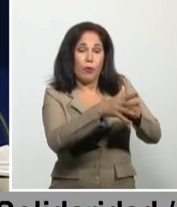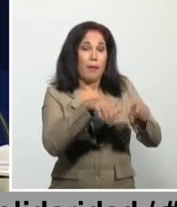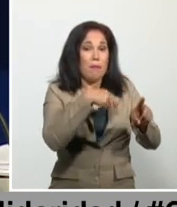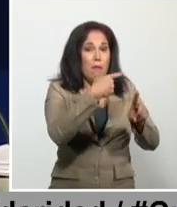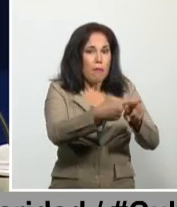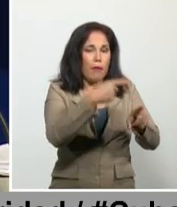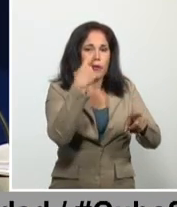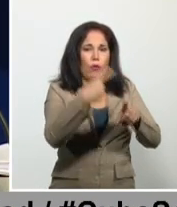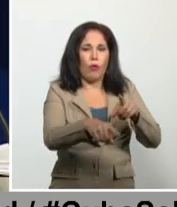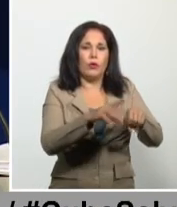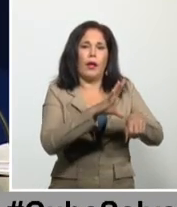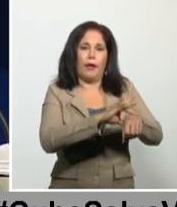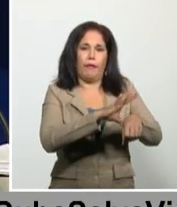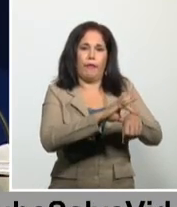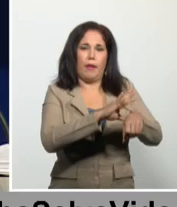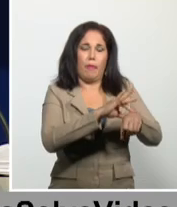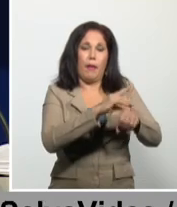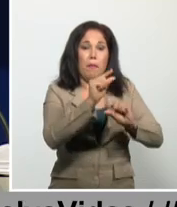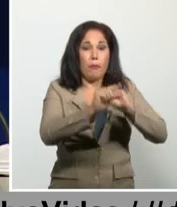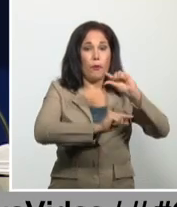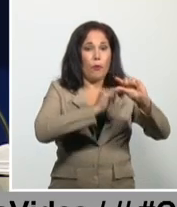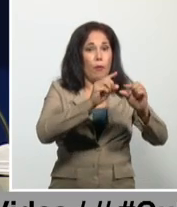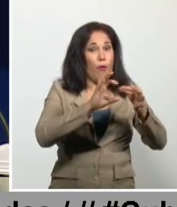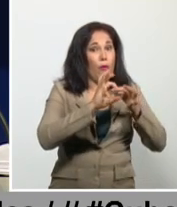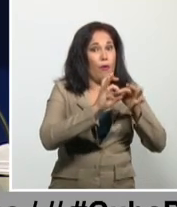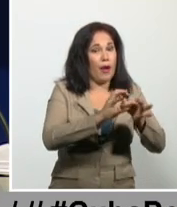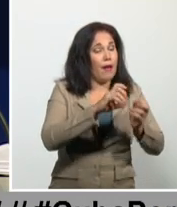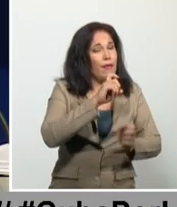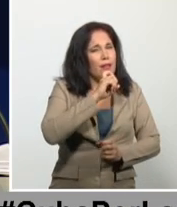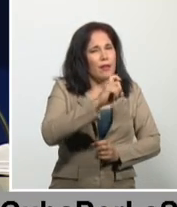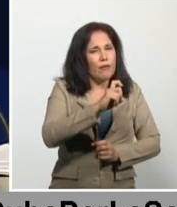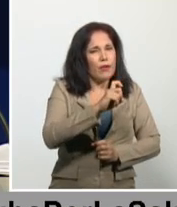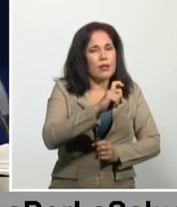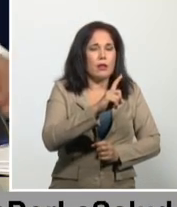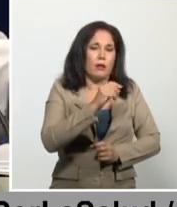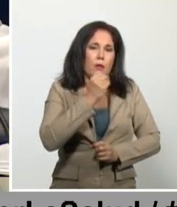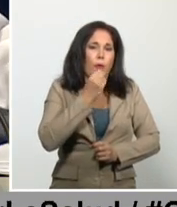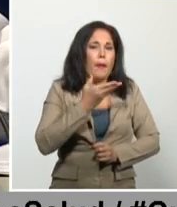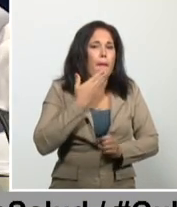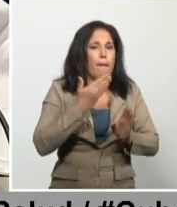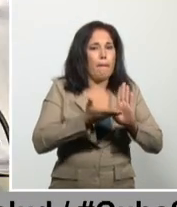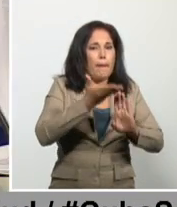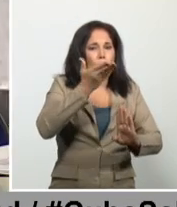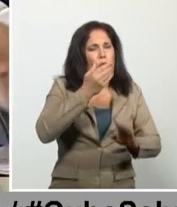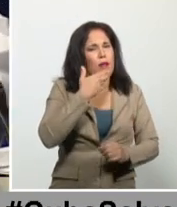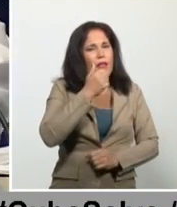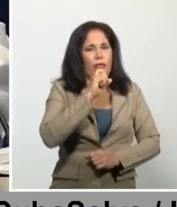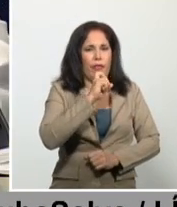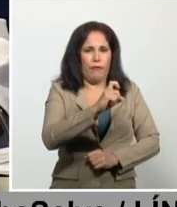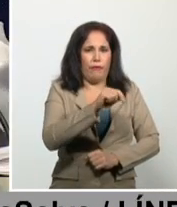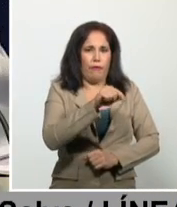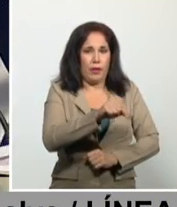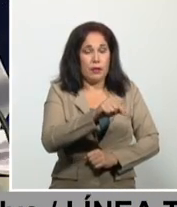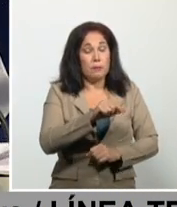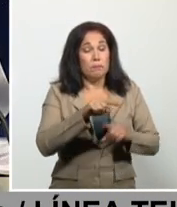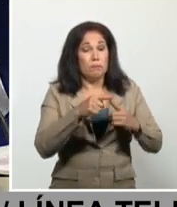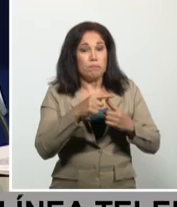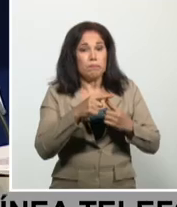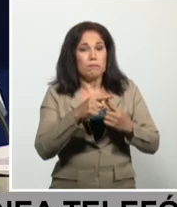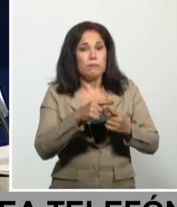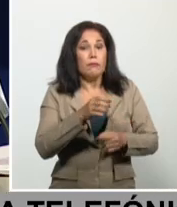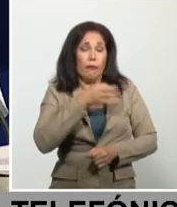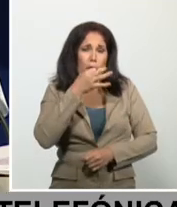y condicionan una evolución que no es muy favorable en estos casos. Ahí,